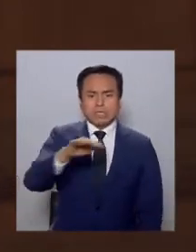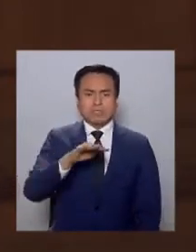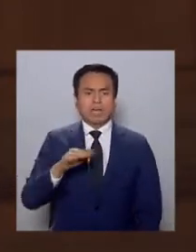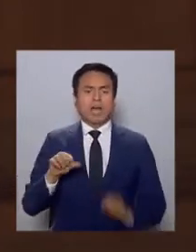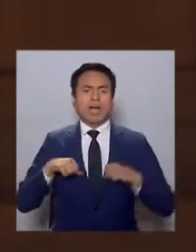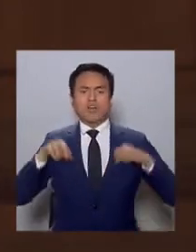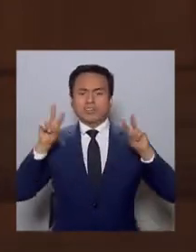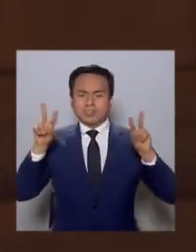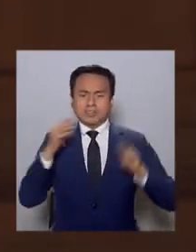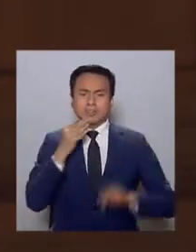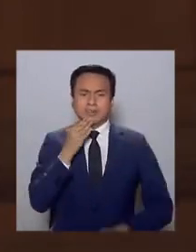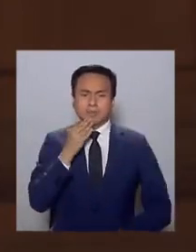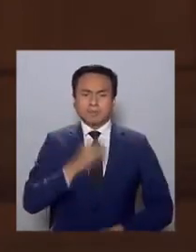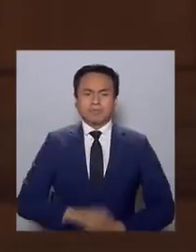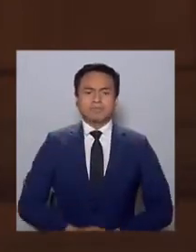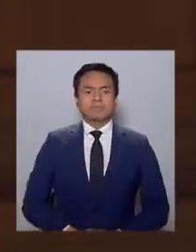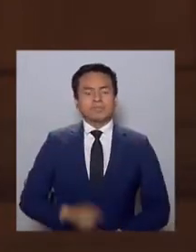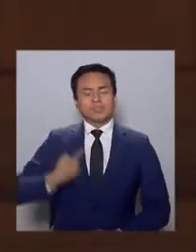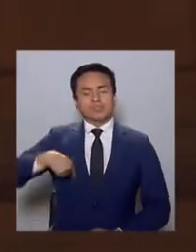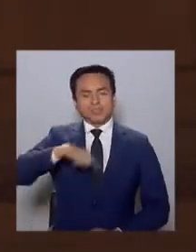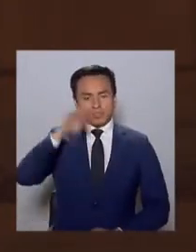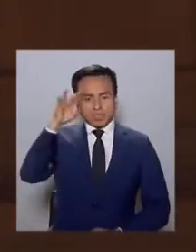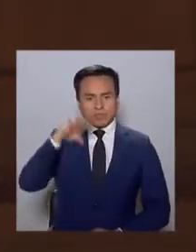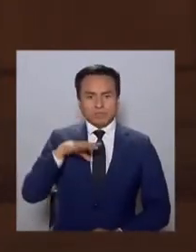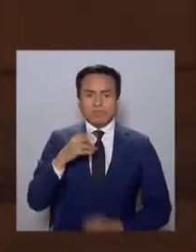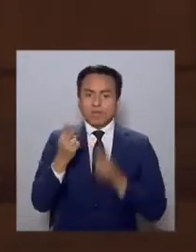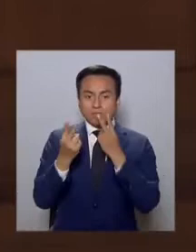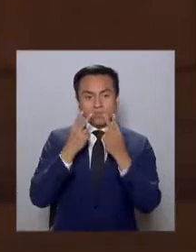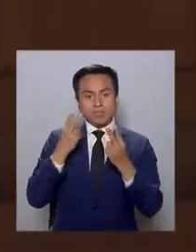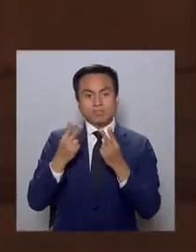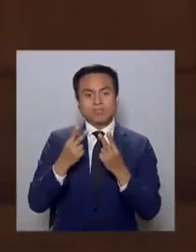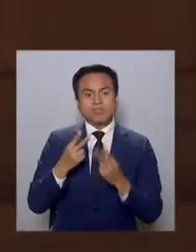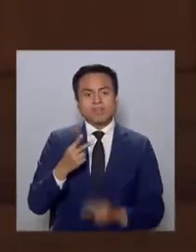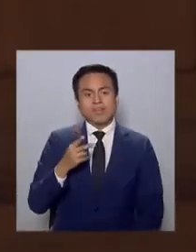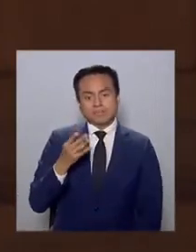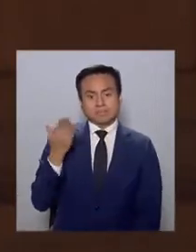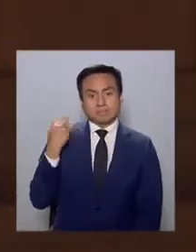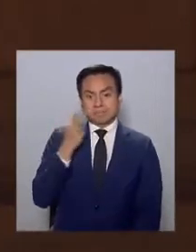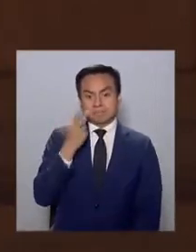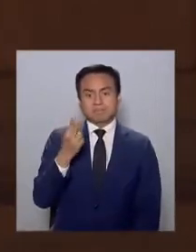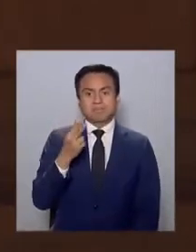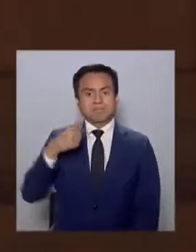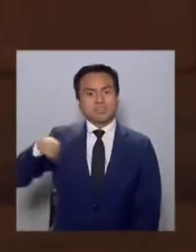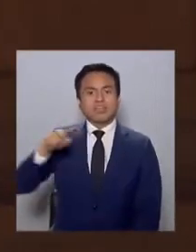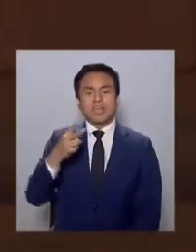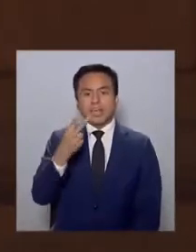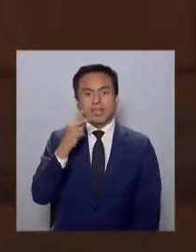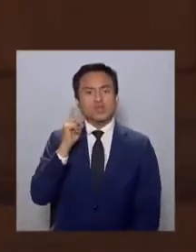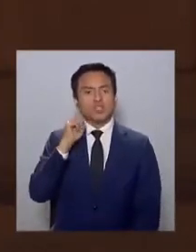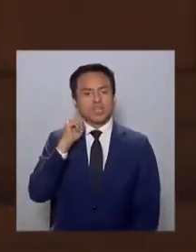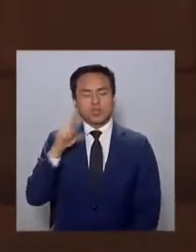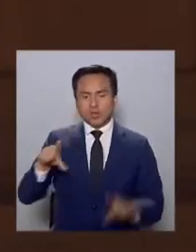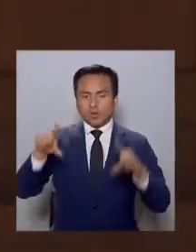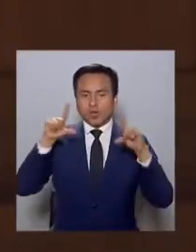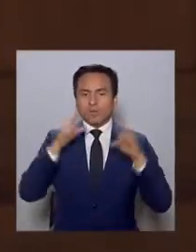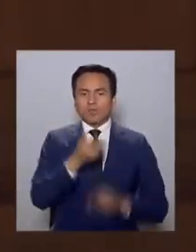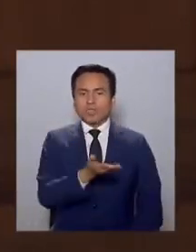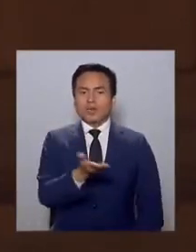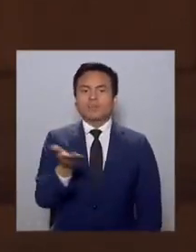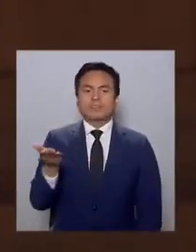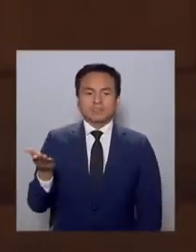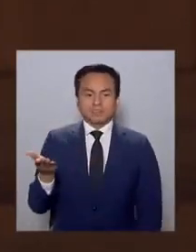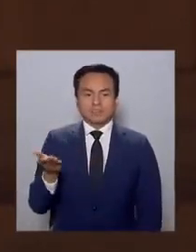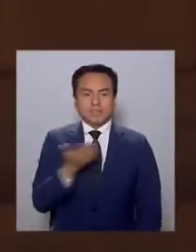sus adolescentes, que sabemos, como hemos visto a lo largo de estos días, que también nos están escuchando y serán protagonistas